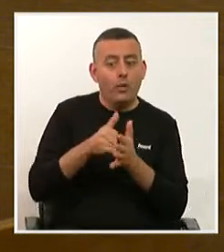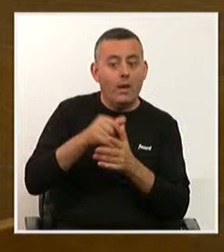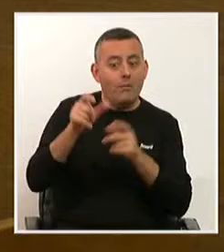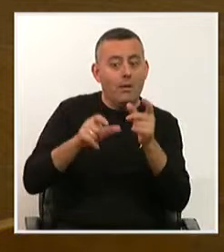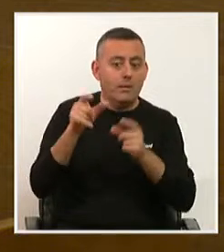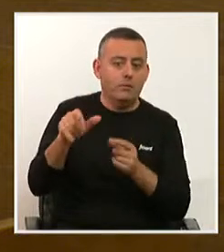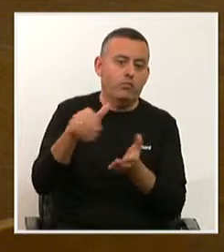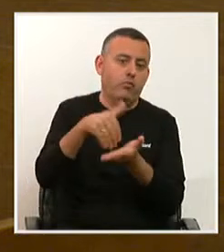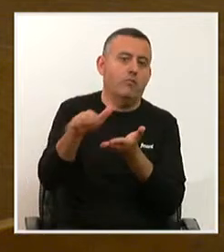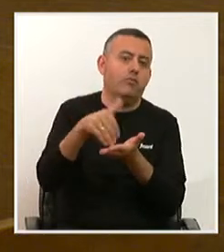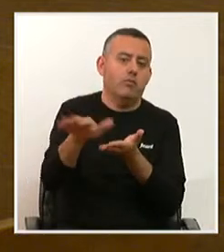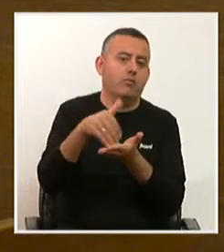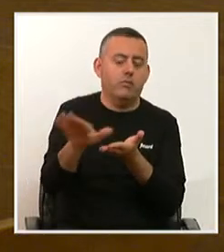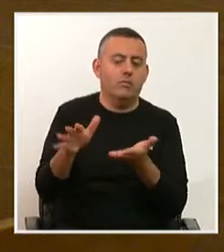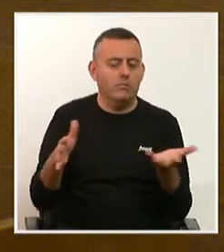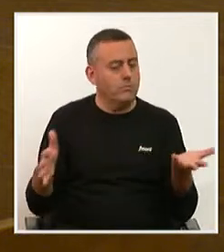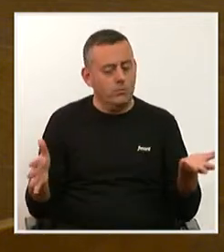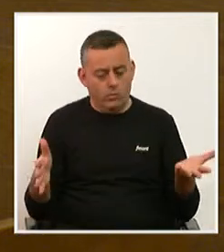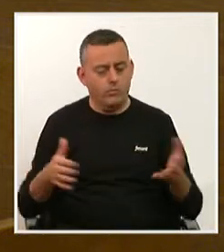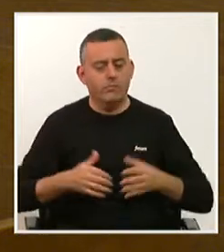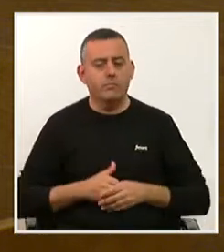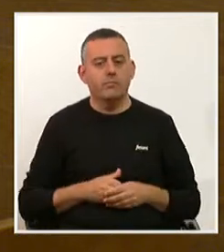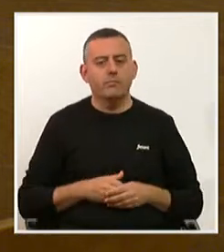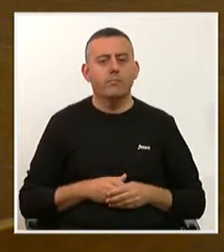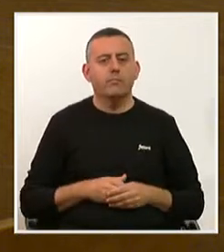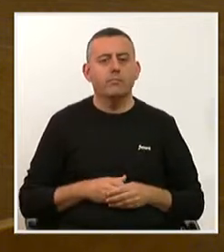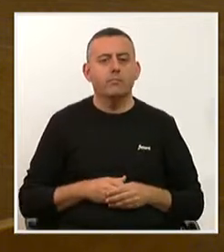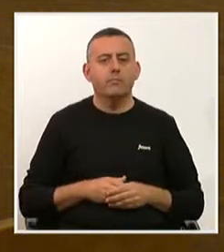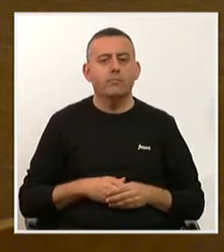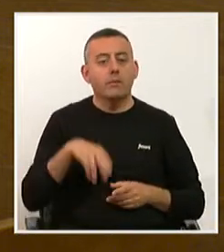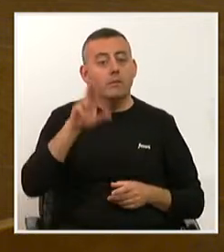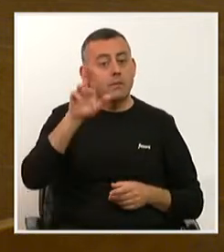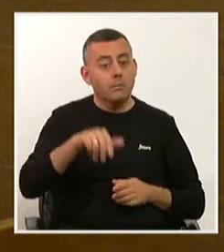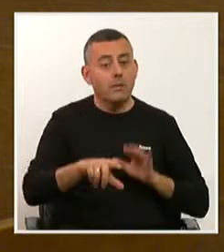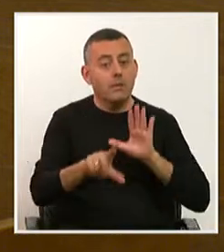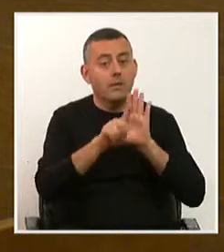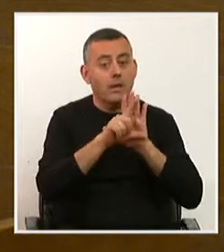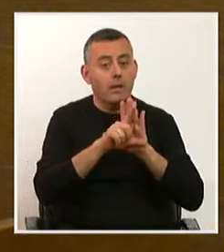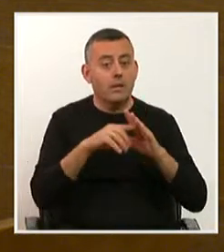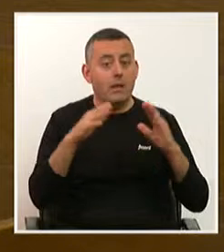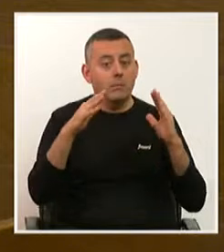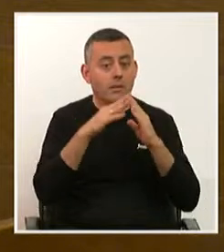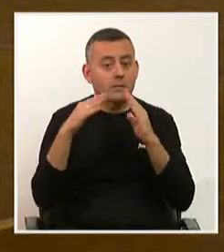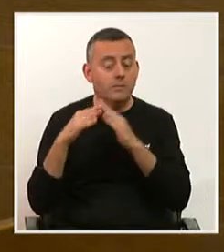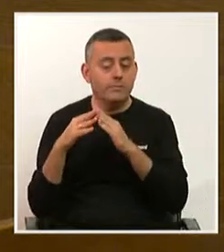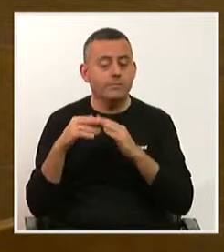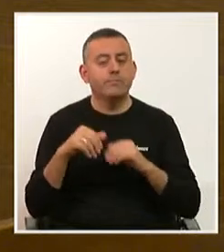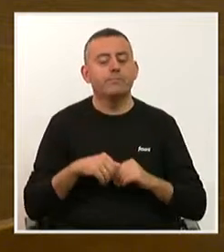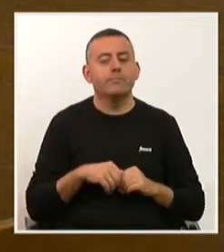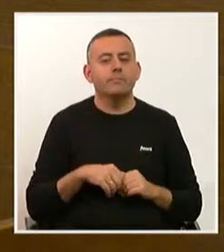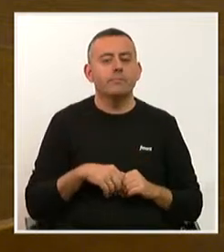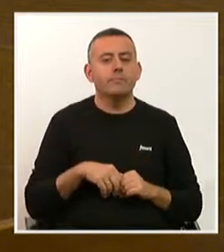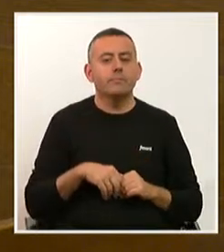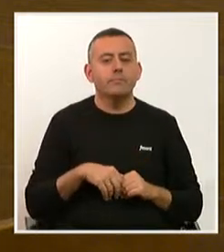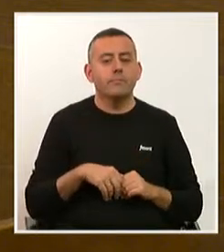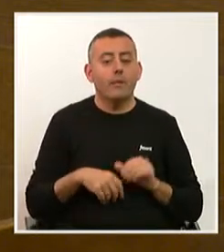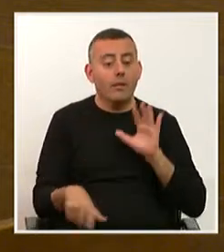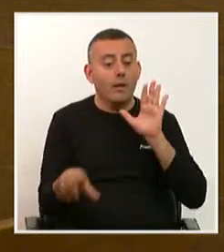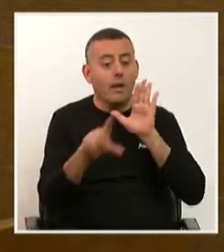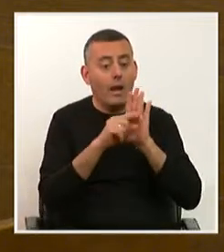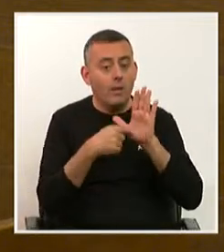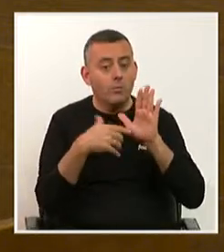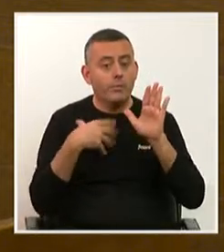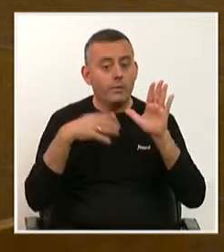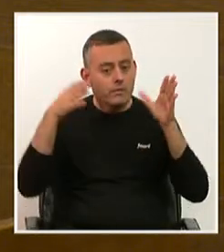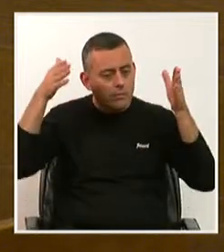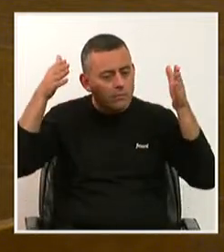nuest soci y recent la lle d'habit aquex legisla perar el Focus y la